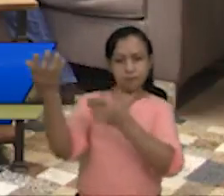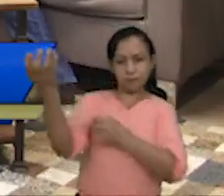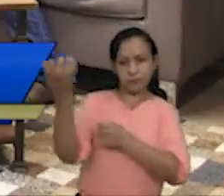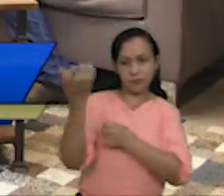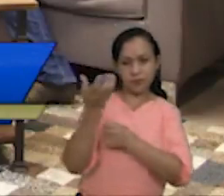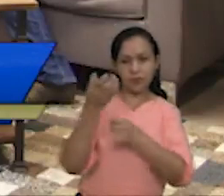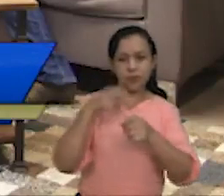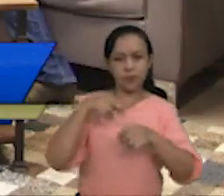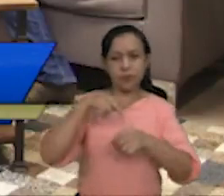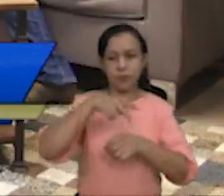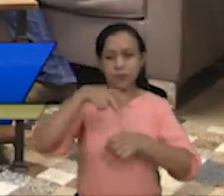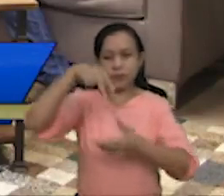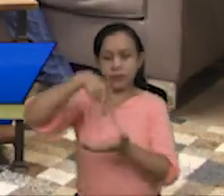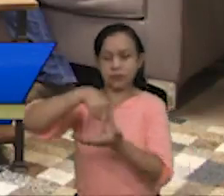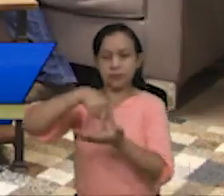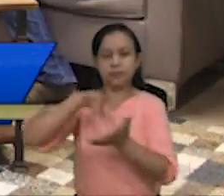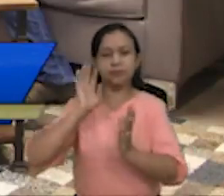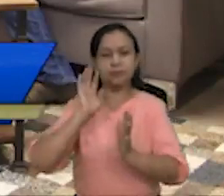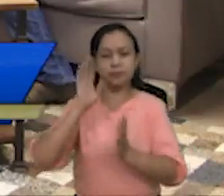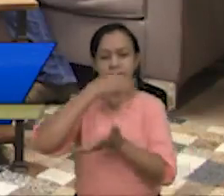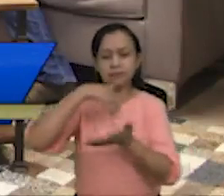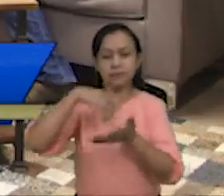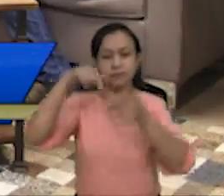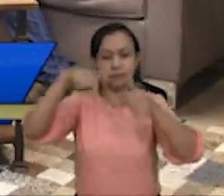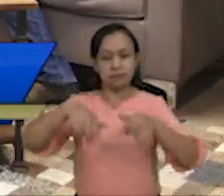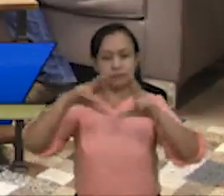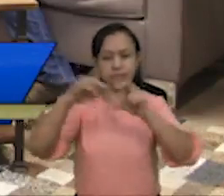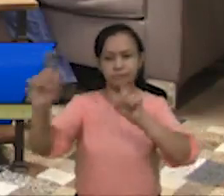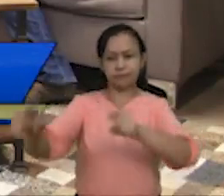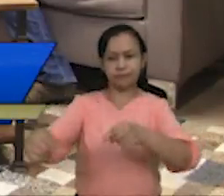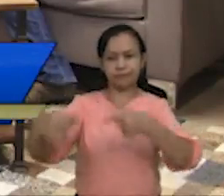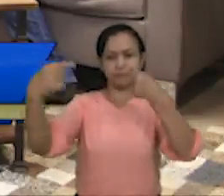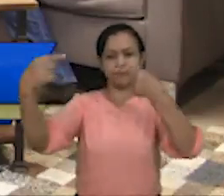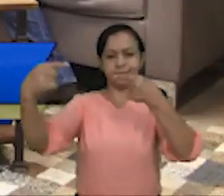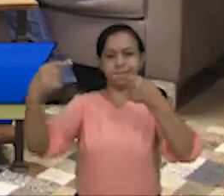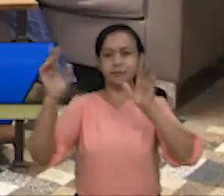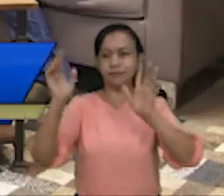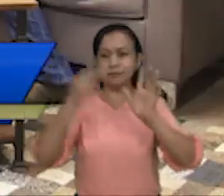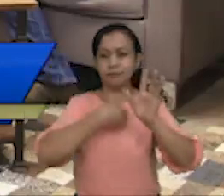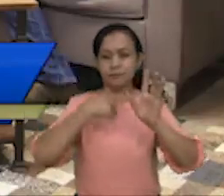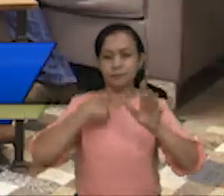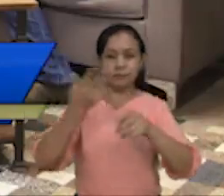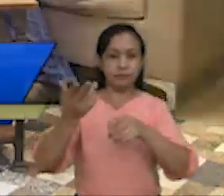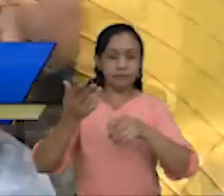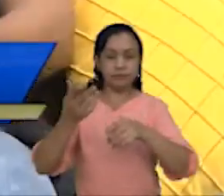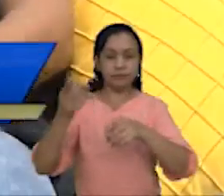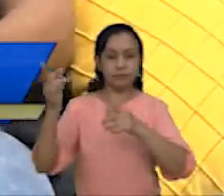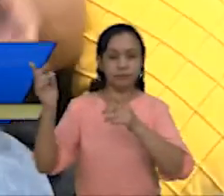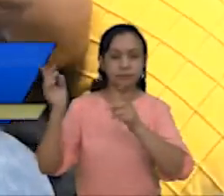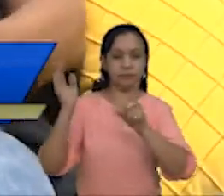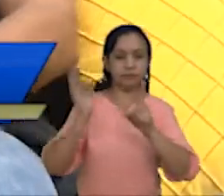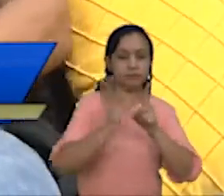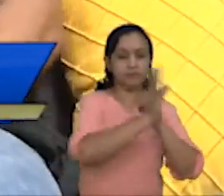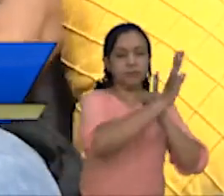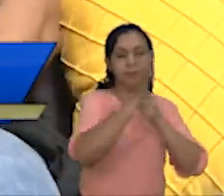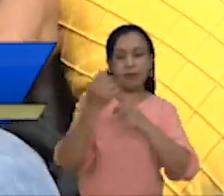ellos caminando y te le vas a quedar en medio? Entonces, solo aquí en Nicaragua hacen eso. Entonces, y si la policía te pasa llevando, allá ya